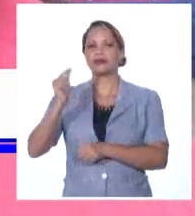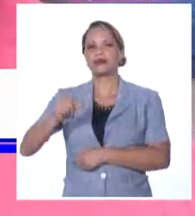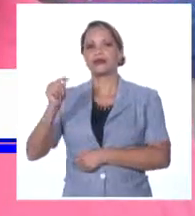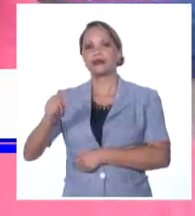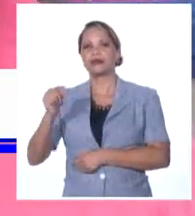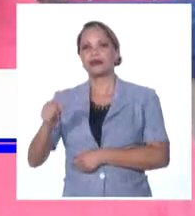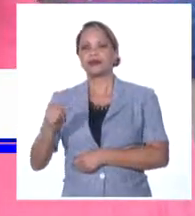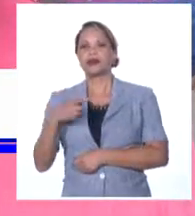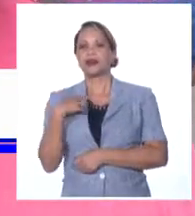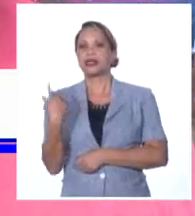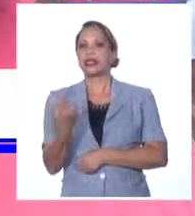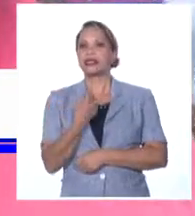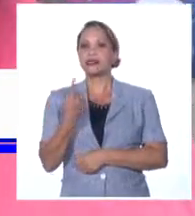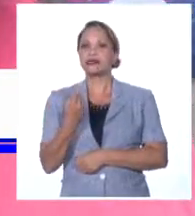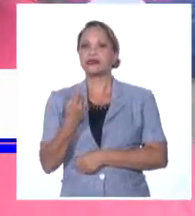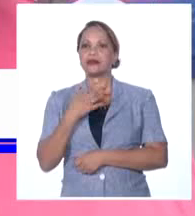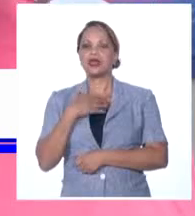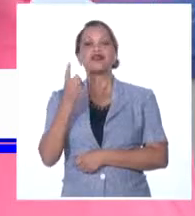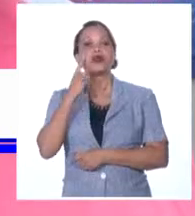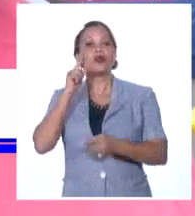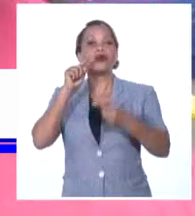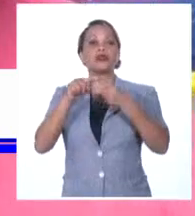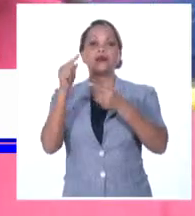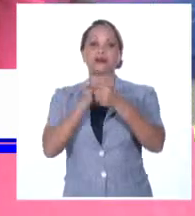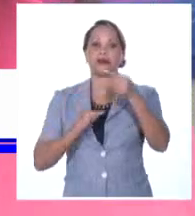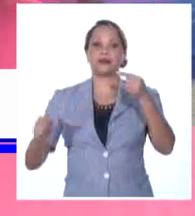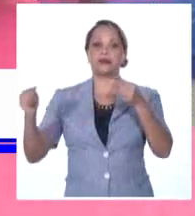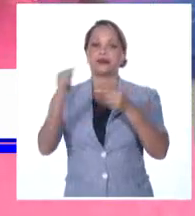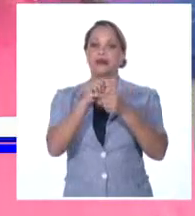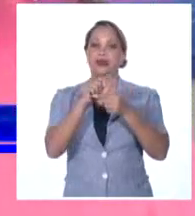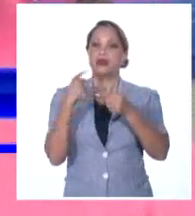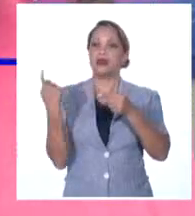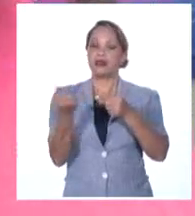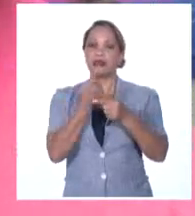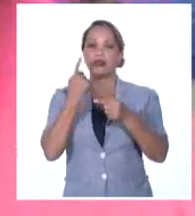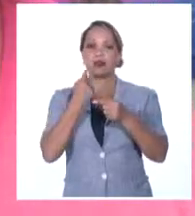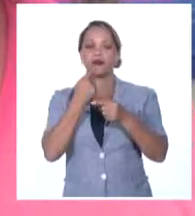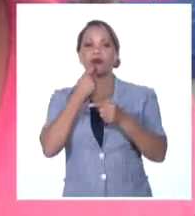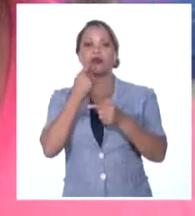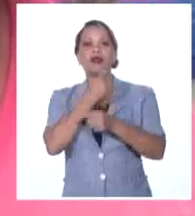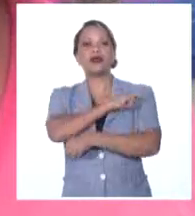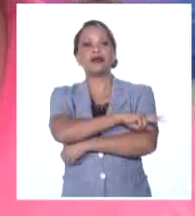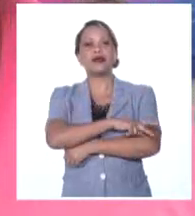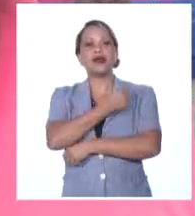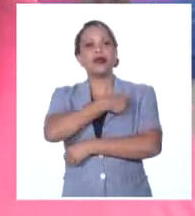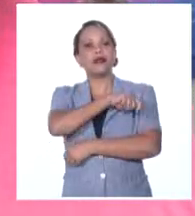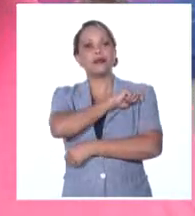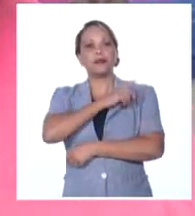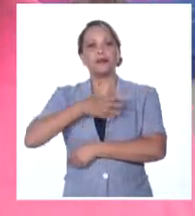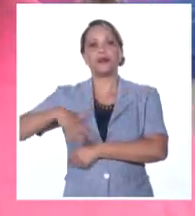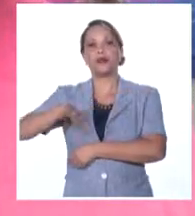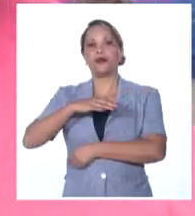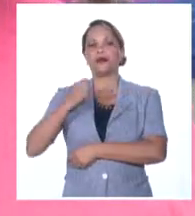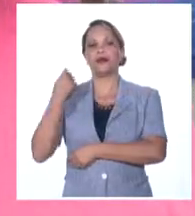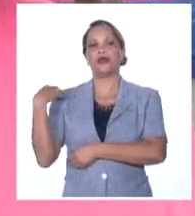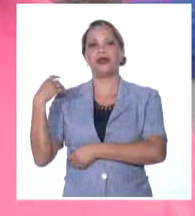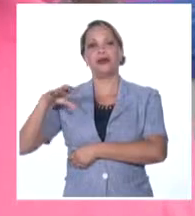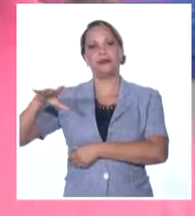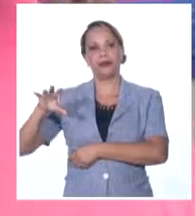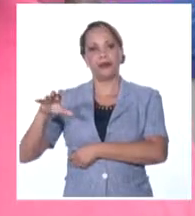hecho su objetivo principal ante esta sociedad y ante este pueblo pinareño es la producción de alimentos, y